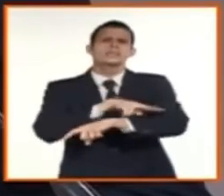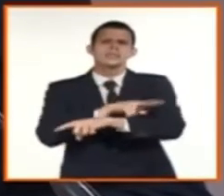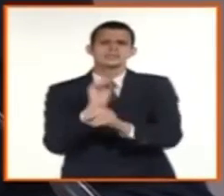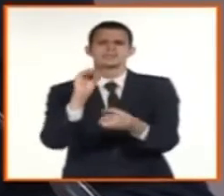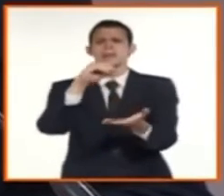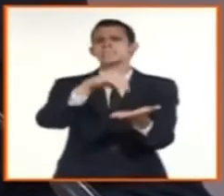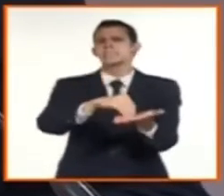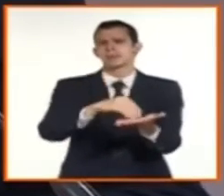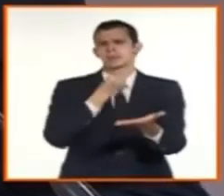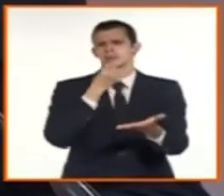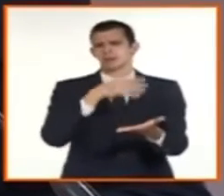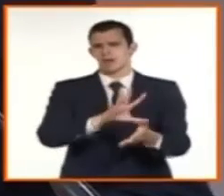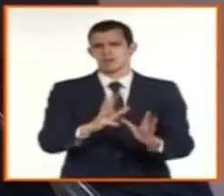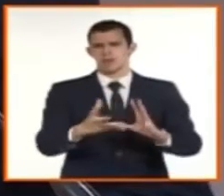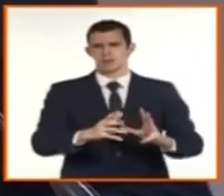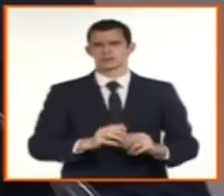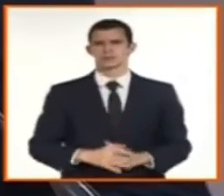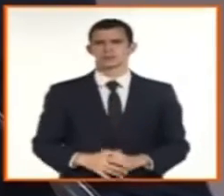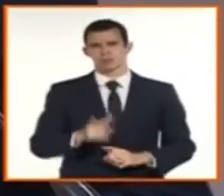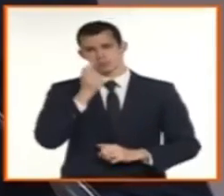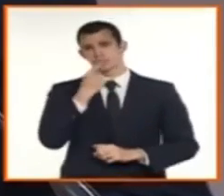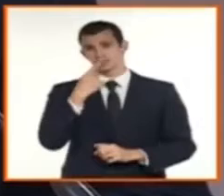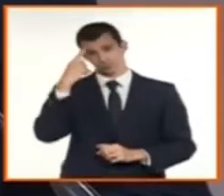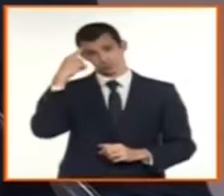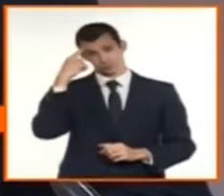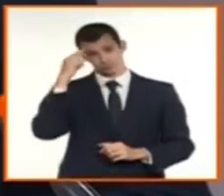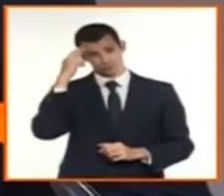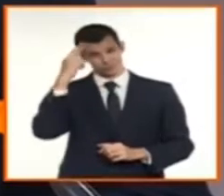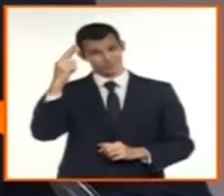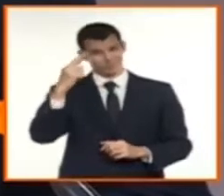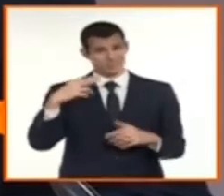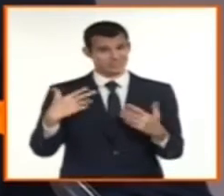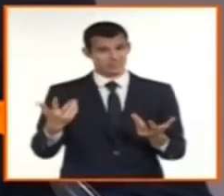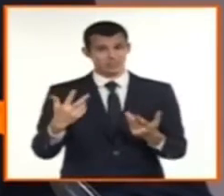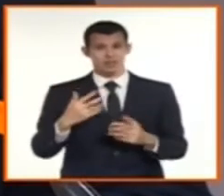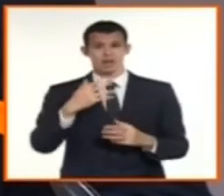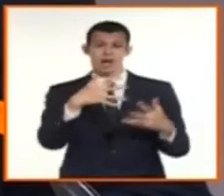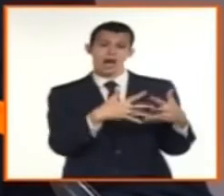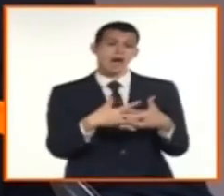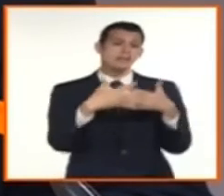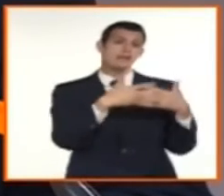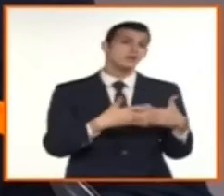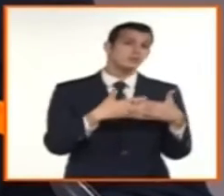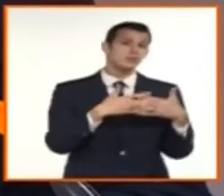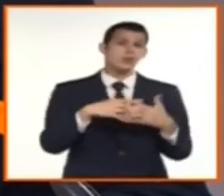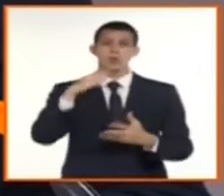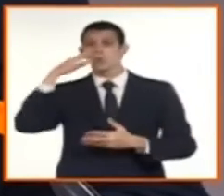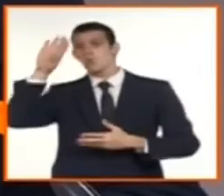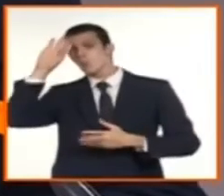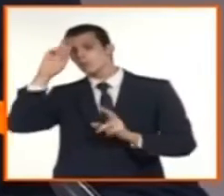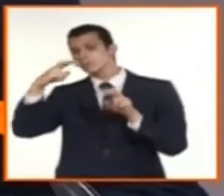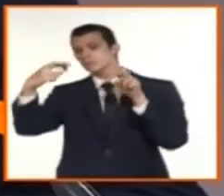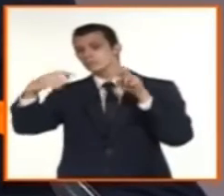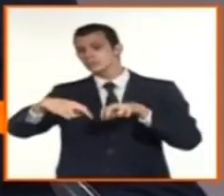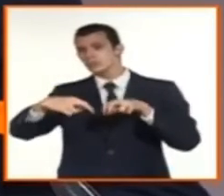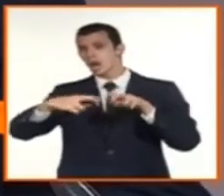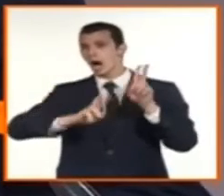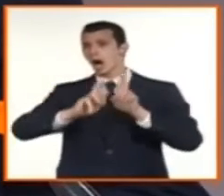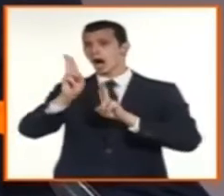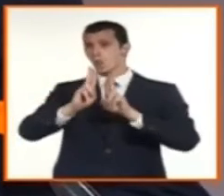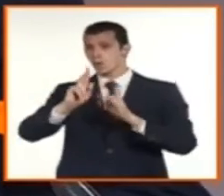un acuerdo entre ambas partes lo cual este proceso de negociación